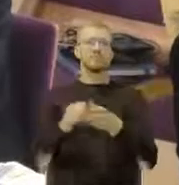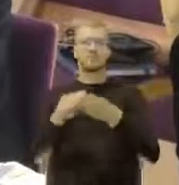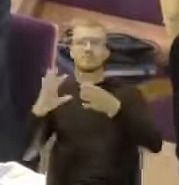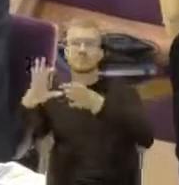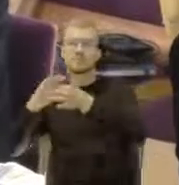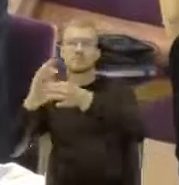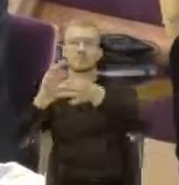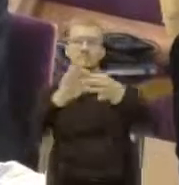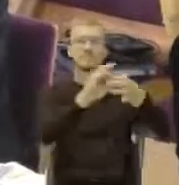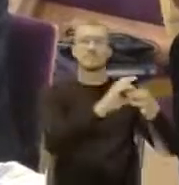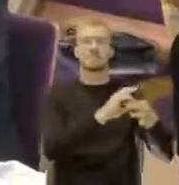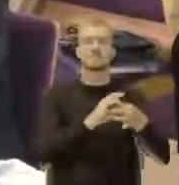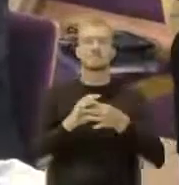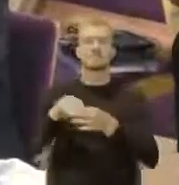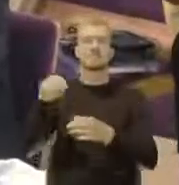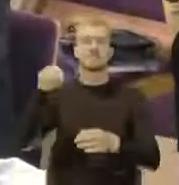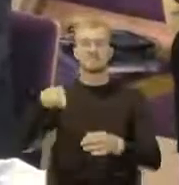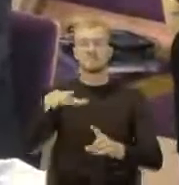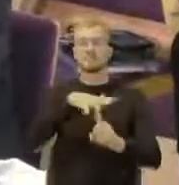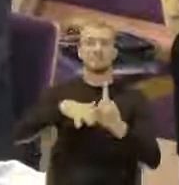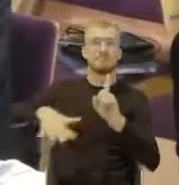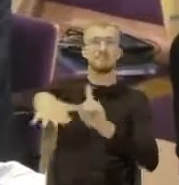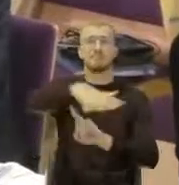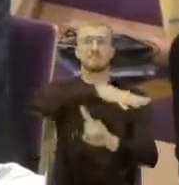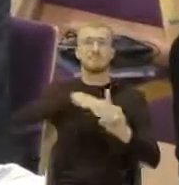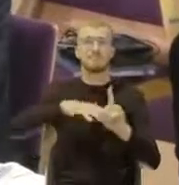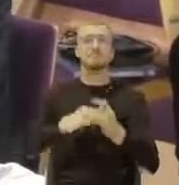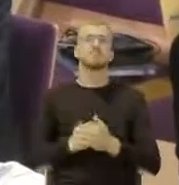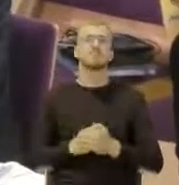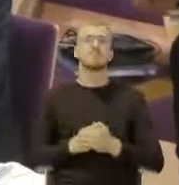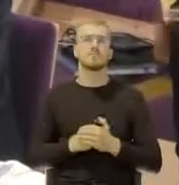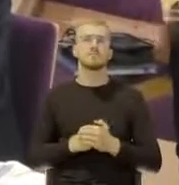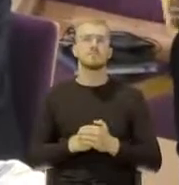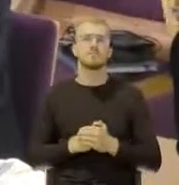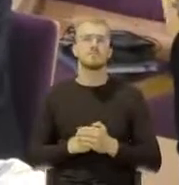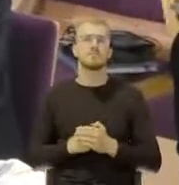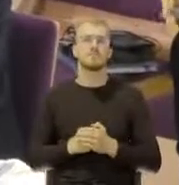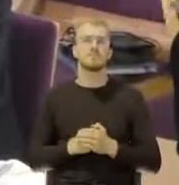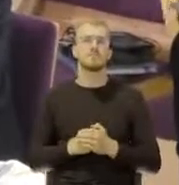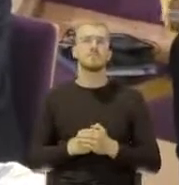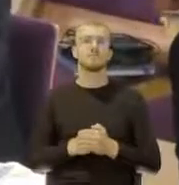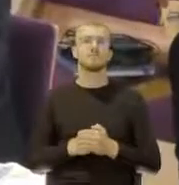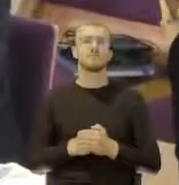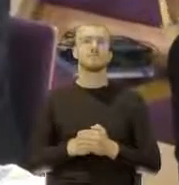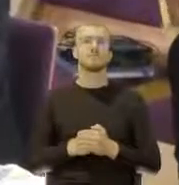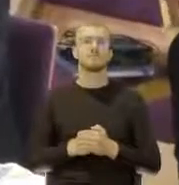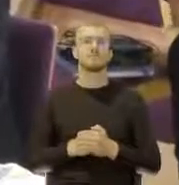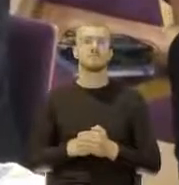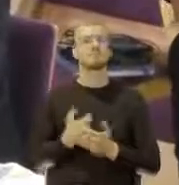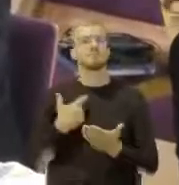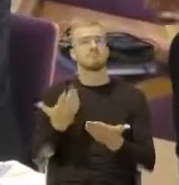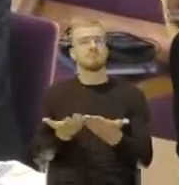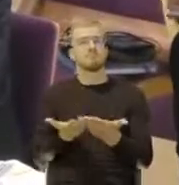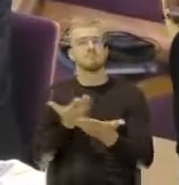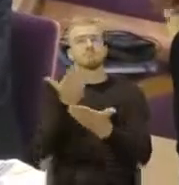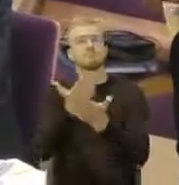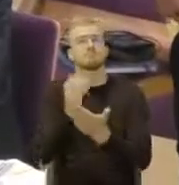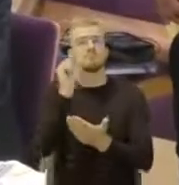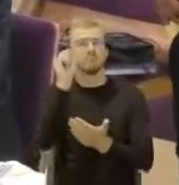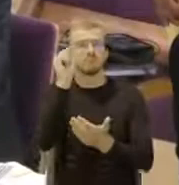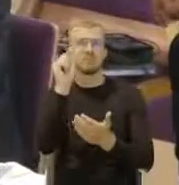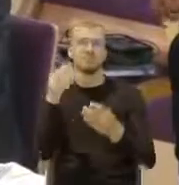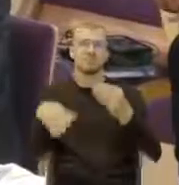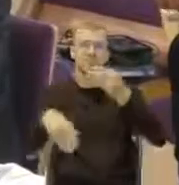introducirles algunos temas adicionales. No deberíamos irnos esta semana de trabajo y